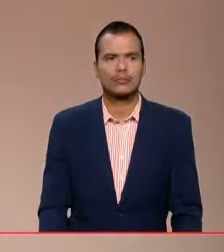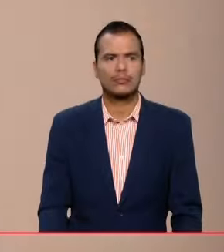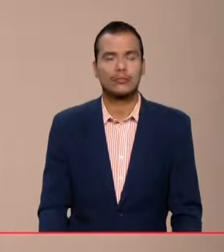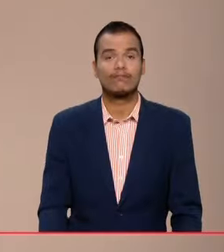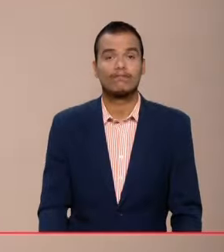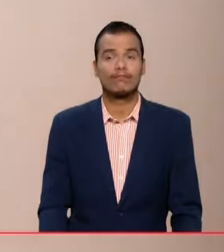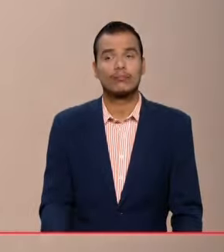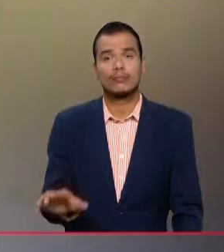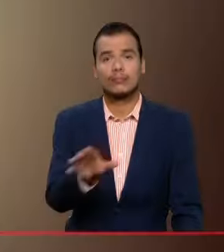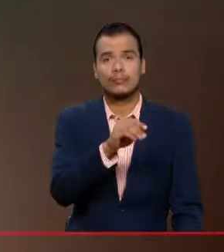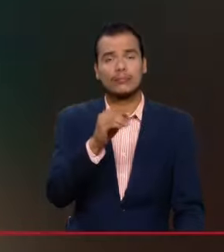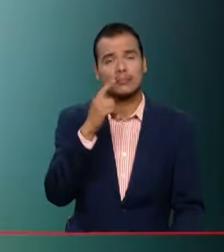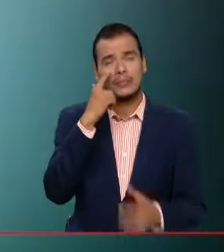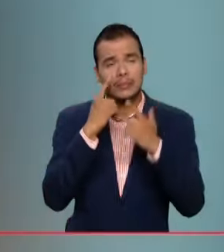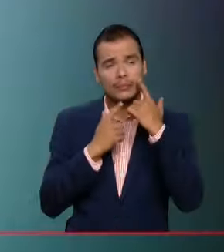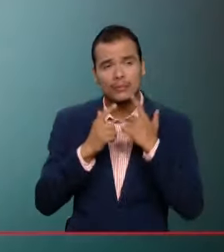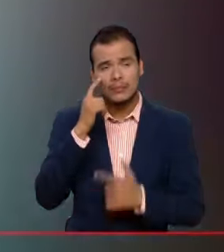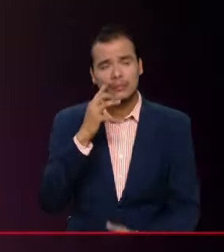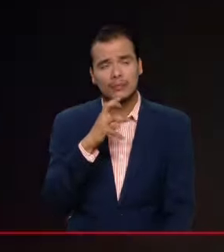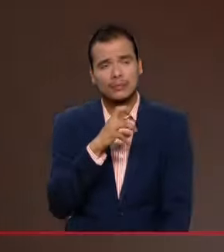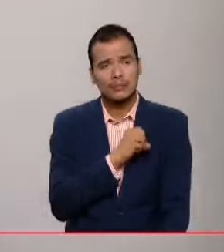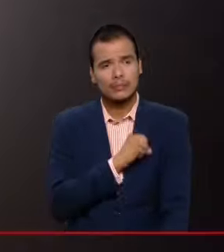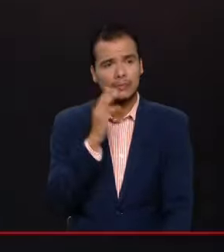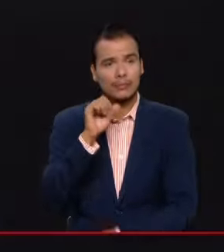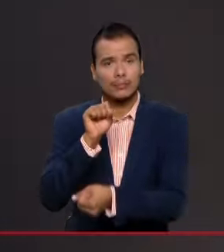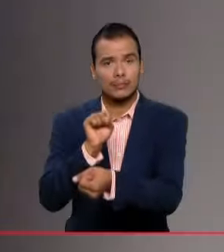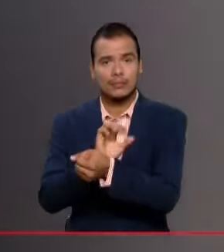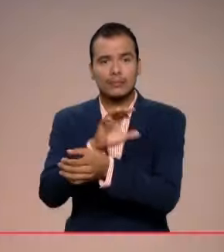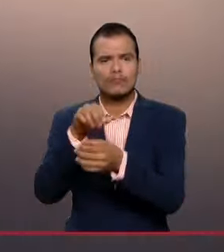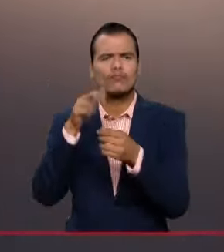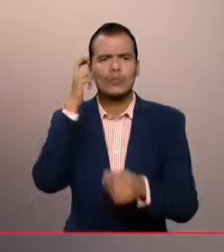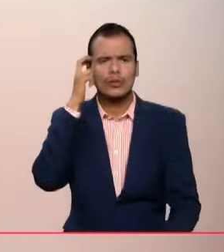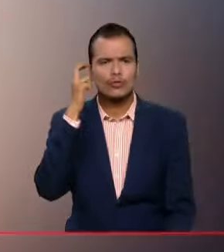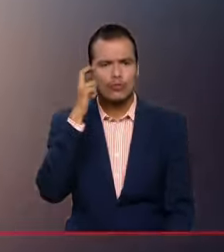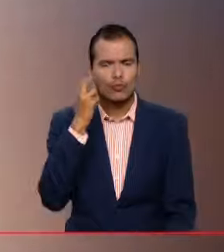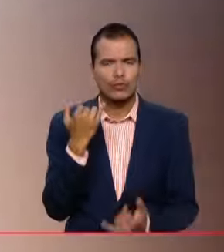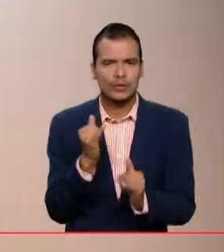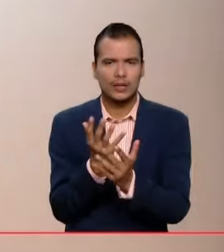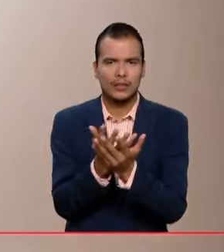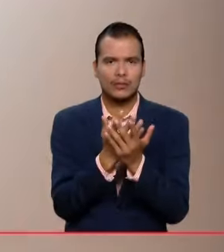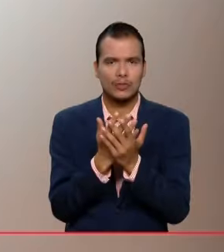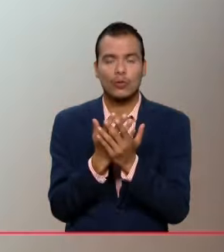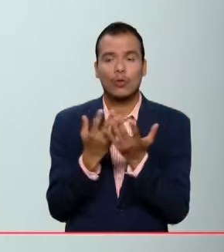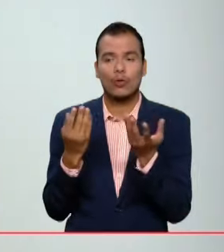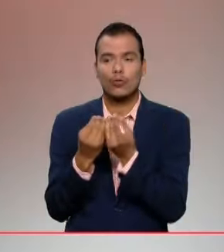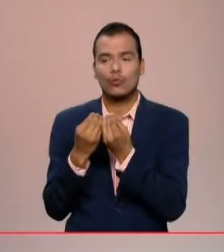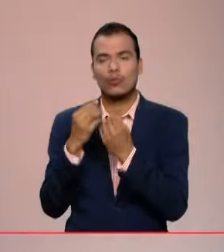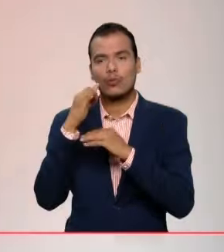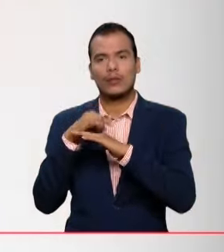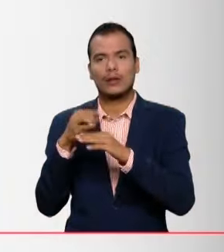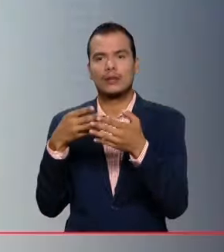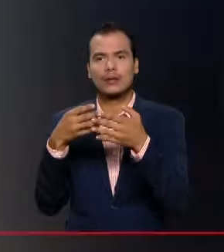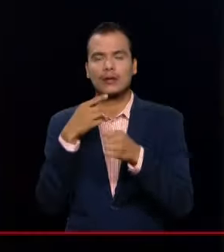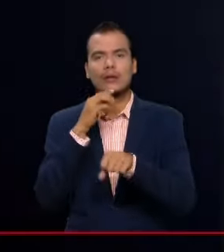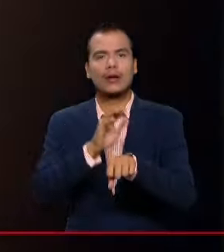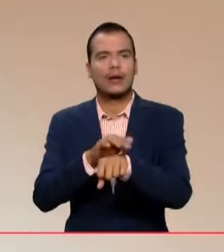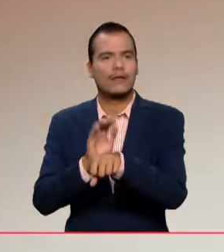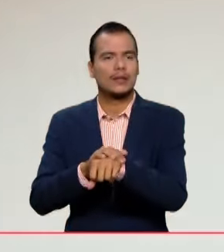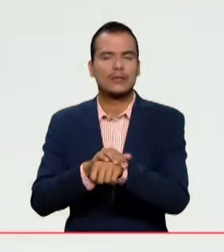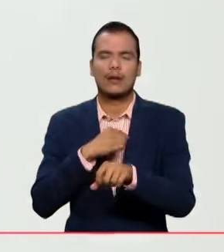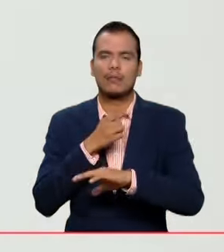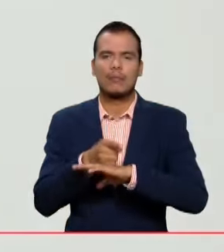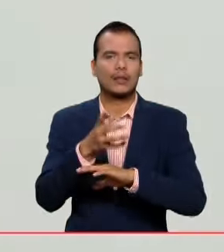En medio del llanto e impotencia, los familiares de las reclusas en Quibdó tuvieron que despedirlas ante la decisión del traslado en medio de una visita. Que todo